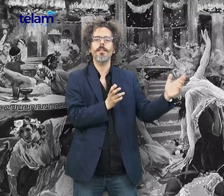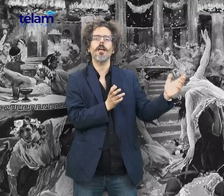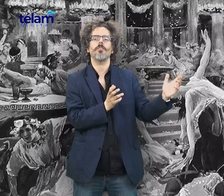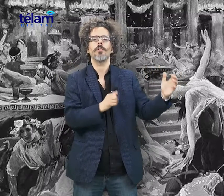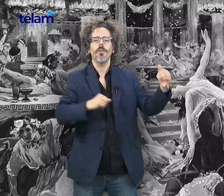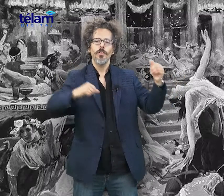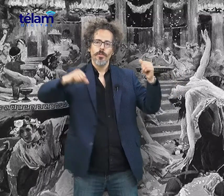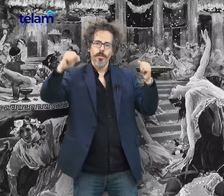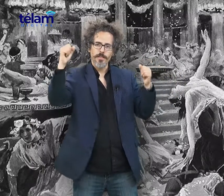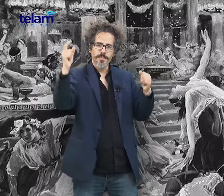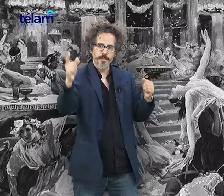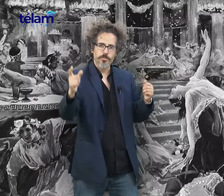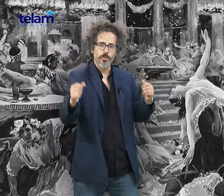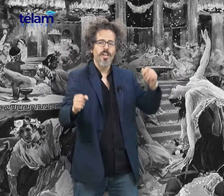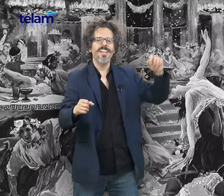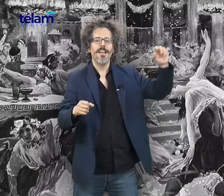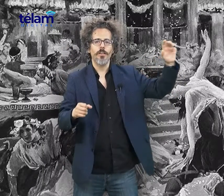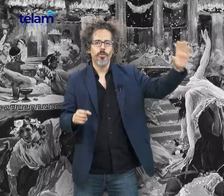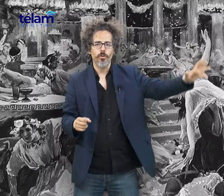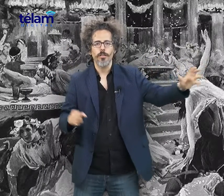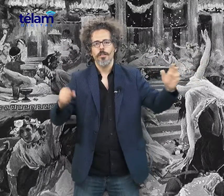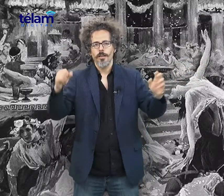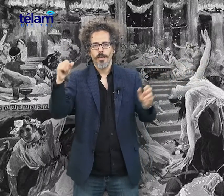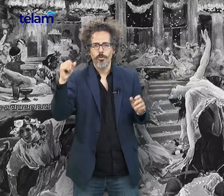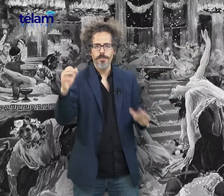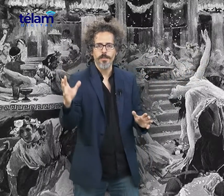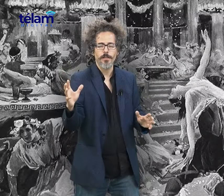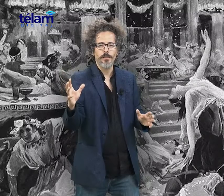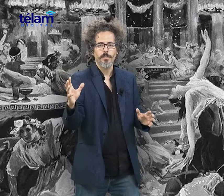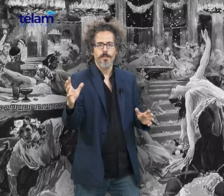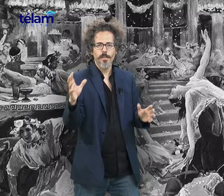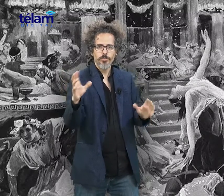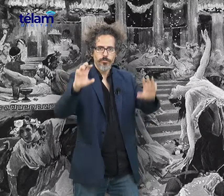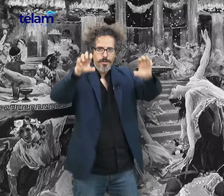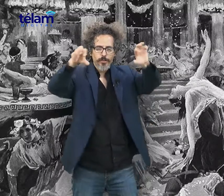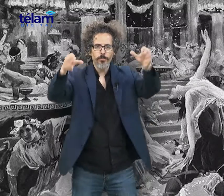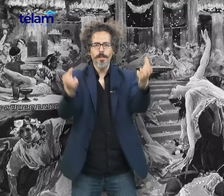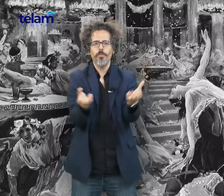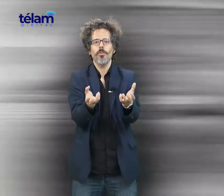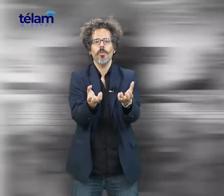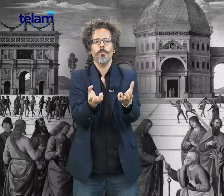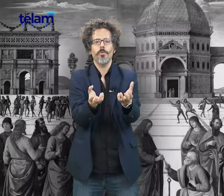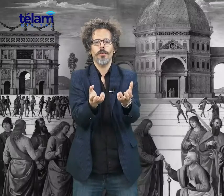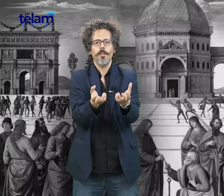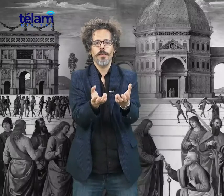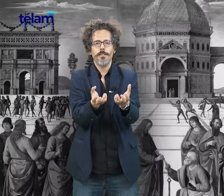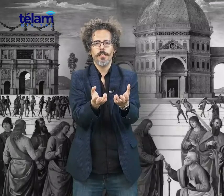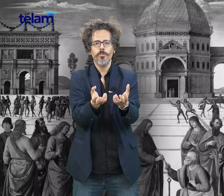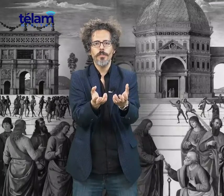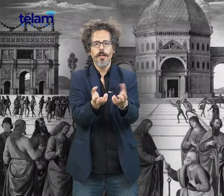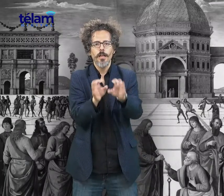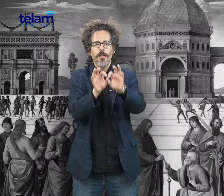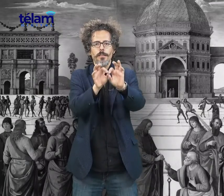desenfrenado el sexo, el alcohol, la comida. eso fue retomado por la